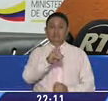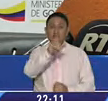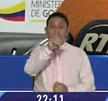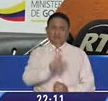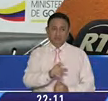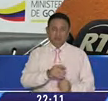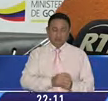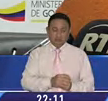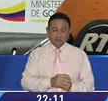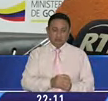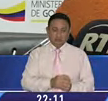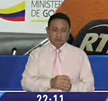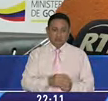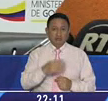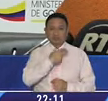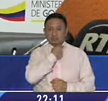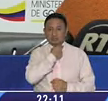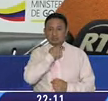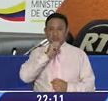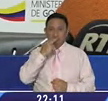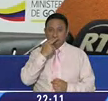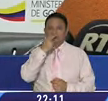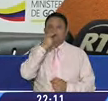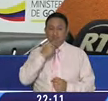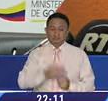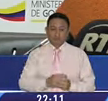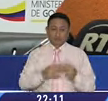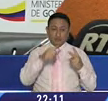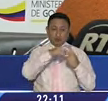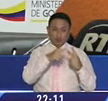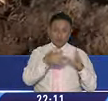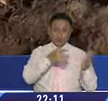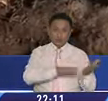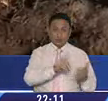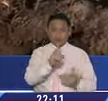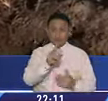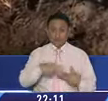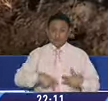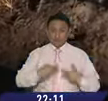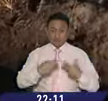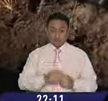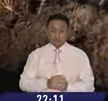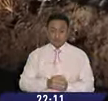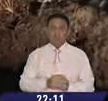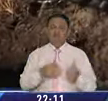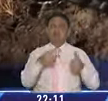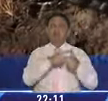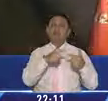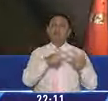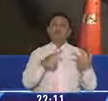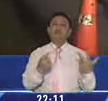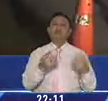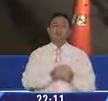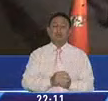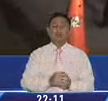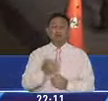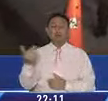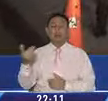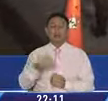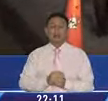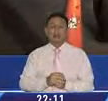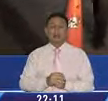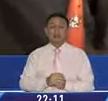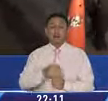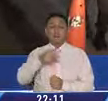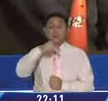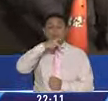aún tenía signos vitales, los otros ya estaban sin signos vitales. Los fallecidos eran comerciantes y habían salido de la parroquia Don Calderón